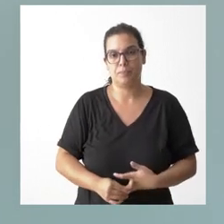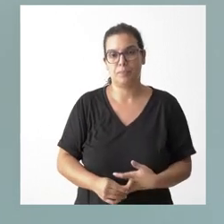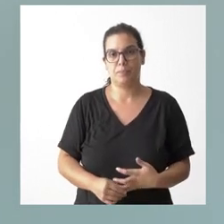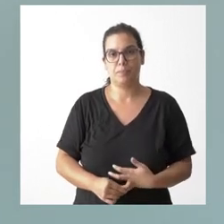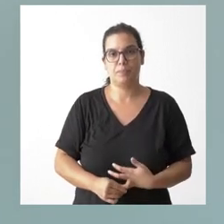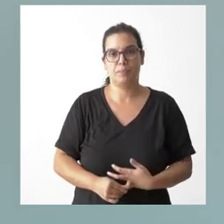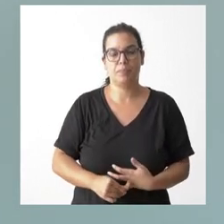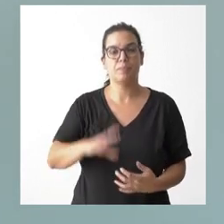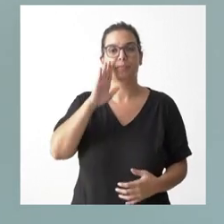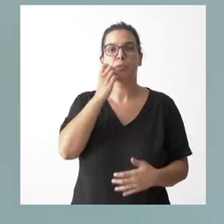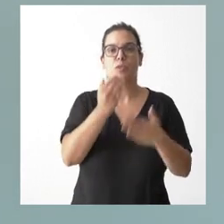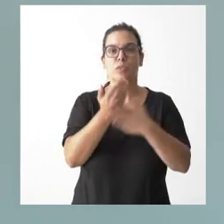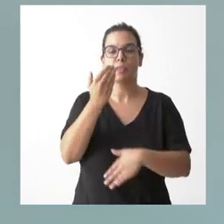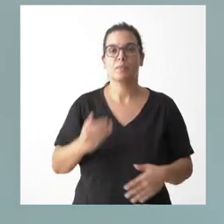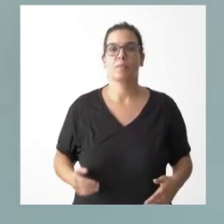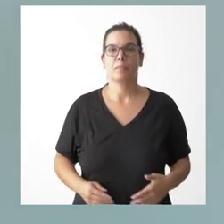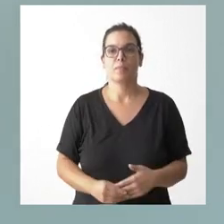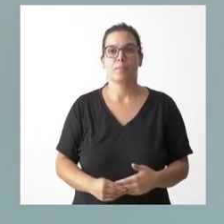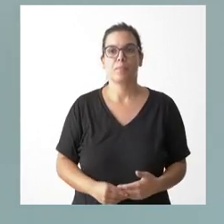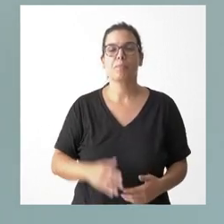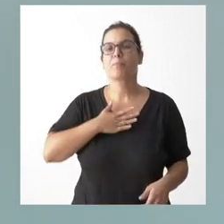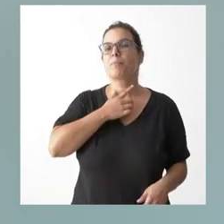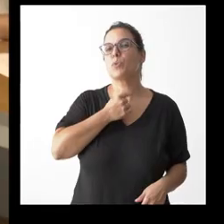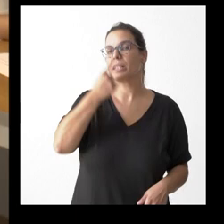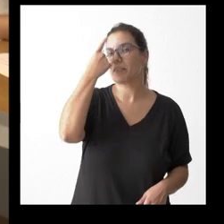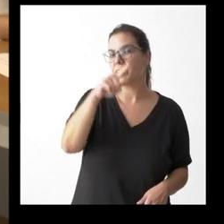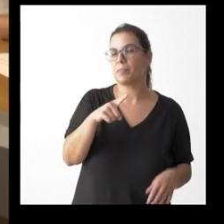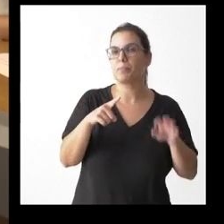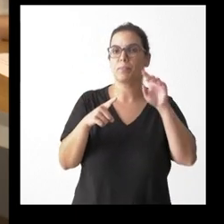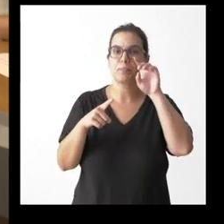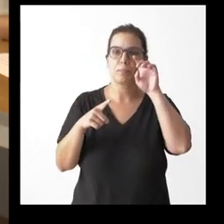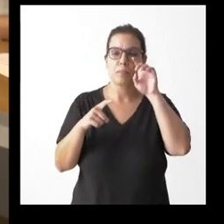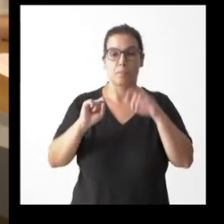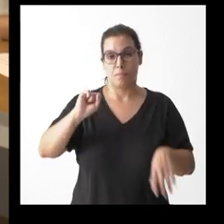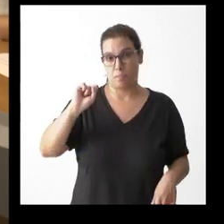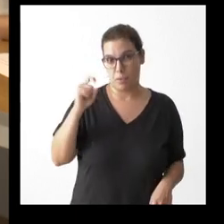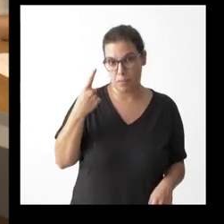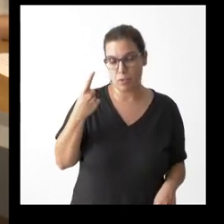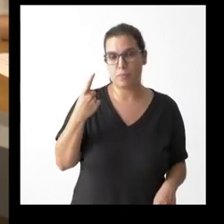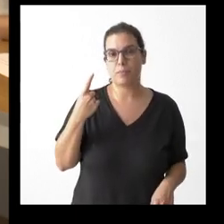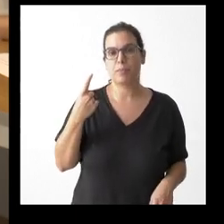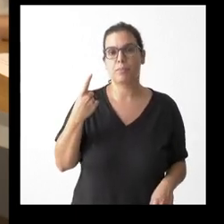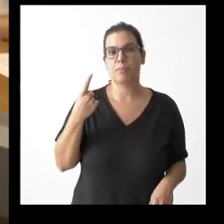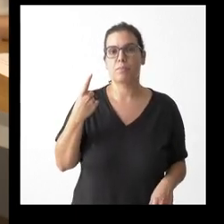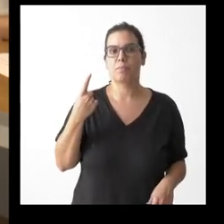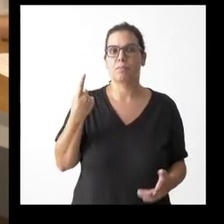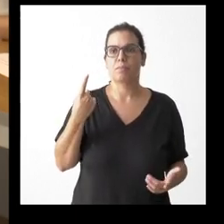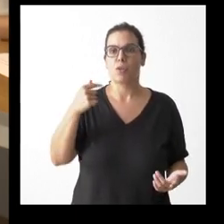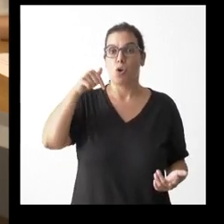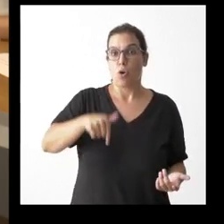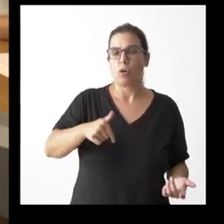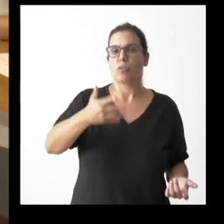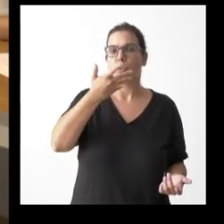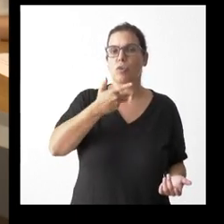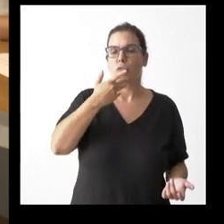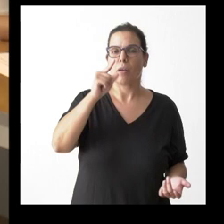Hola, buenos días. Me gustaría saber, lo primero, hemos podido conocer hoy en la denuncia